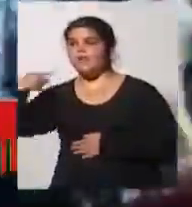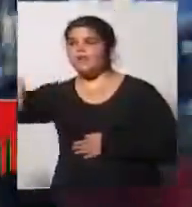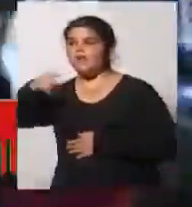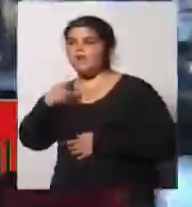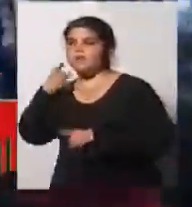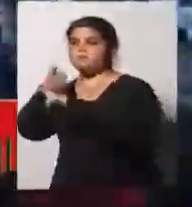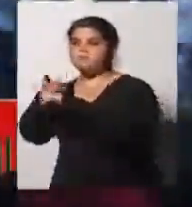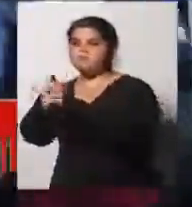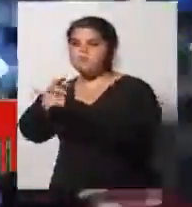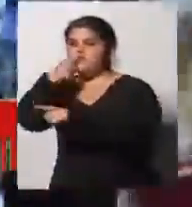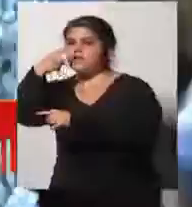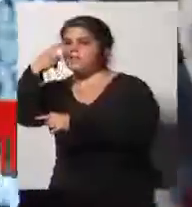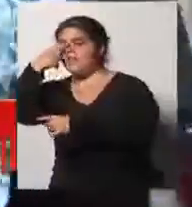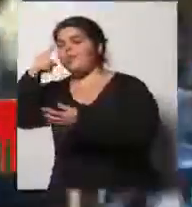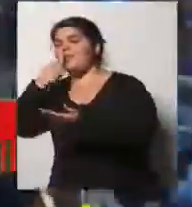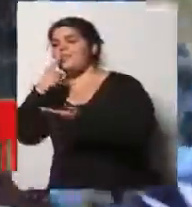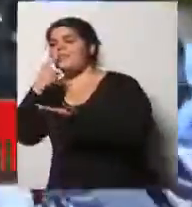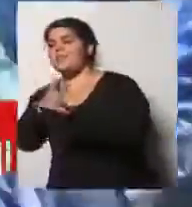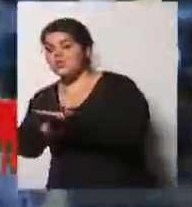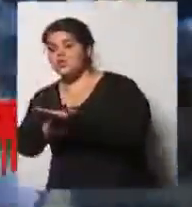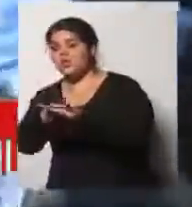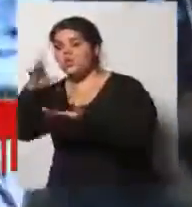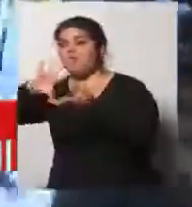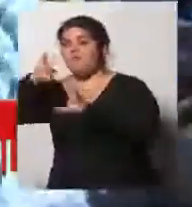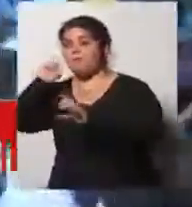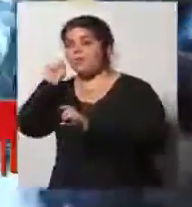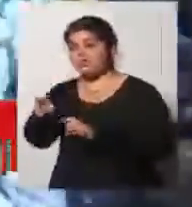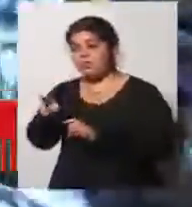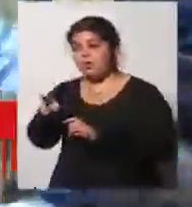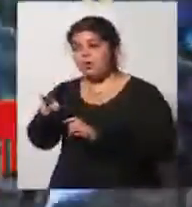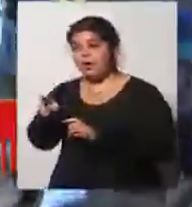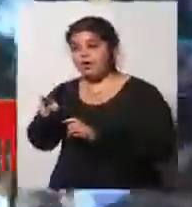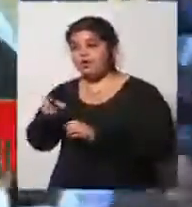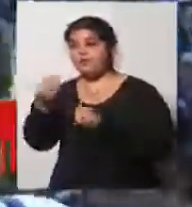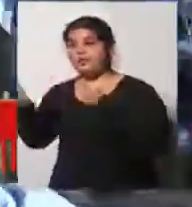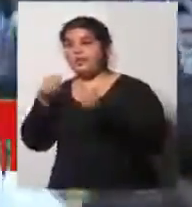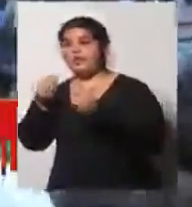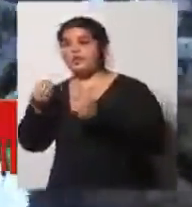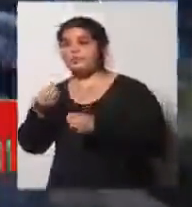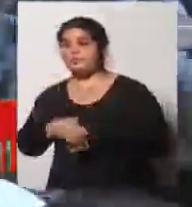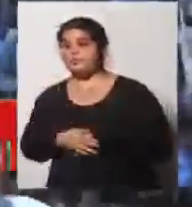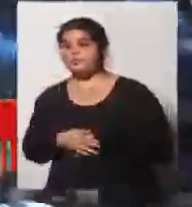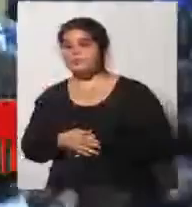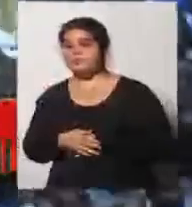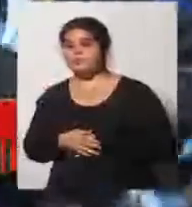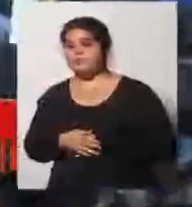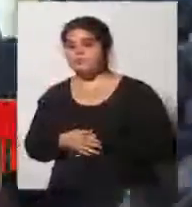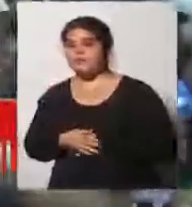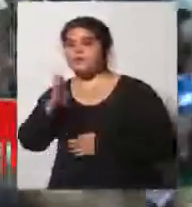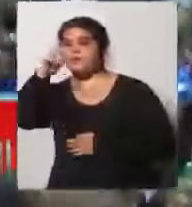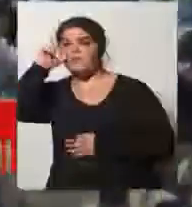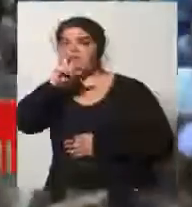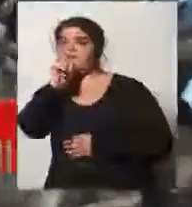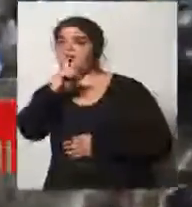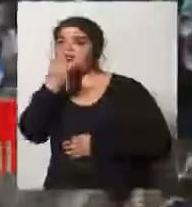una decisión de esta naturaleza, el per saltum significa que no se agota, a ver, para hacerlo más